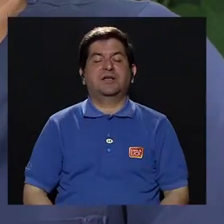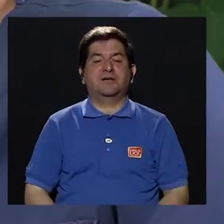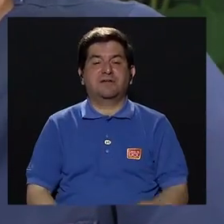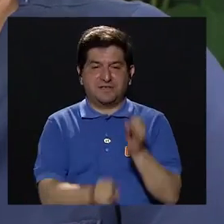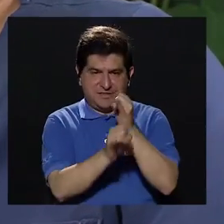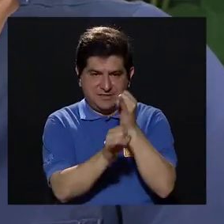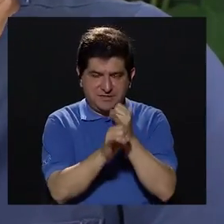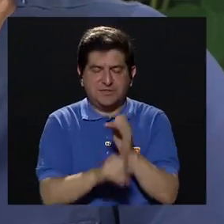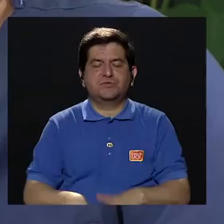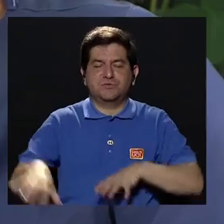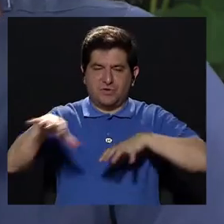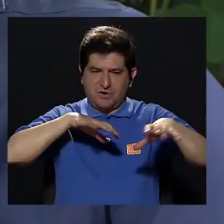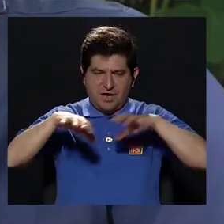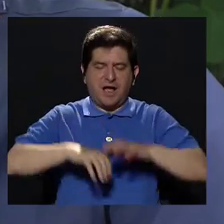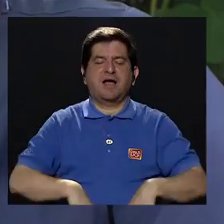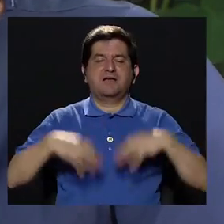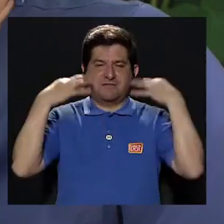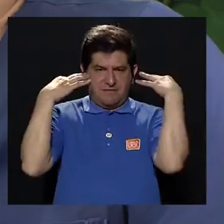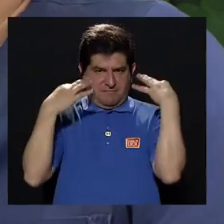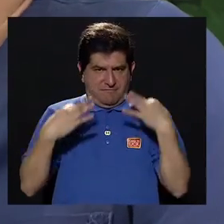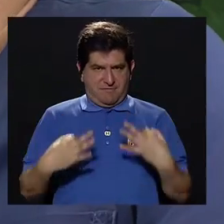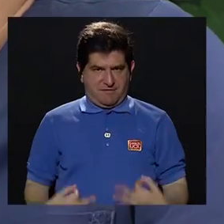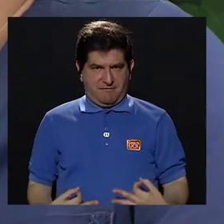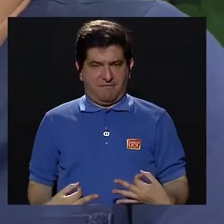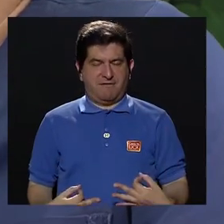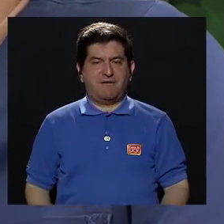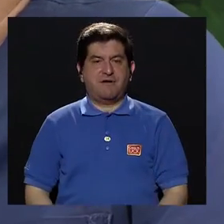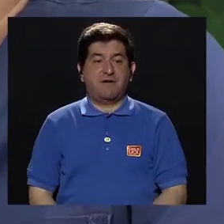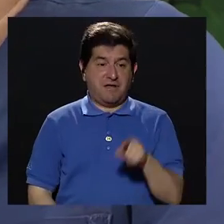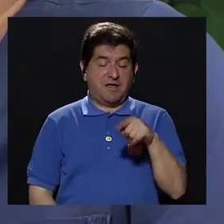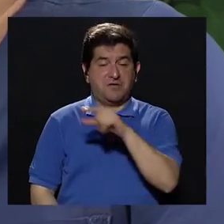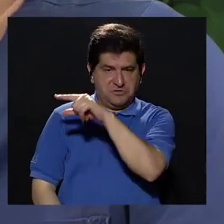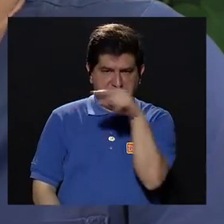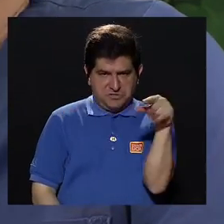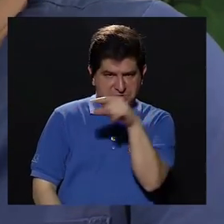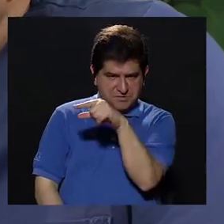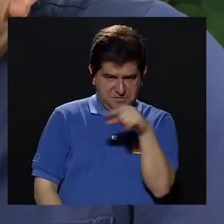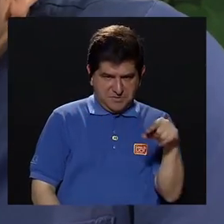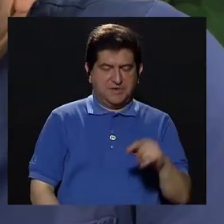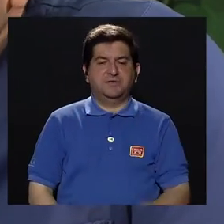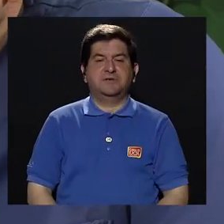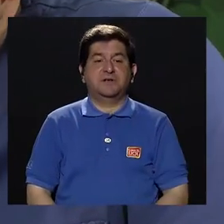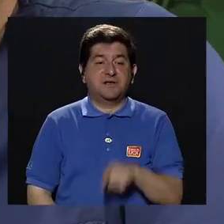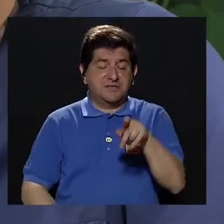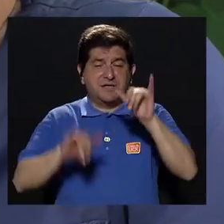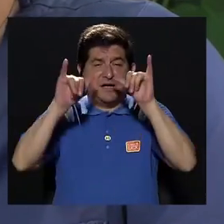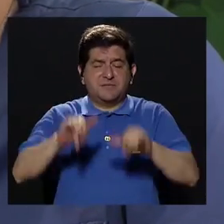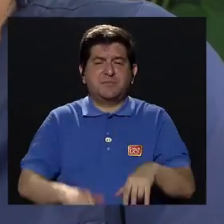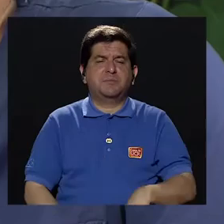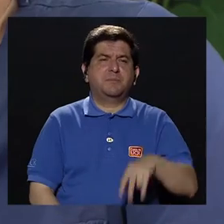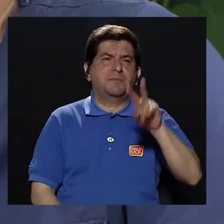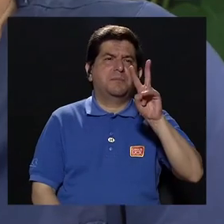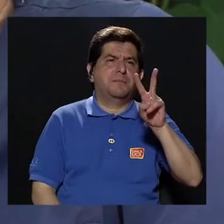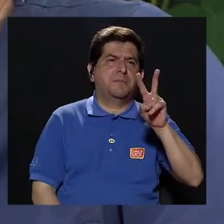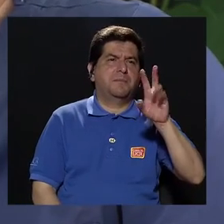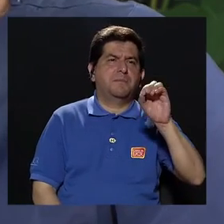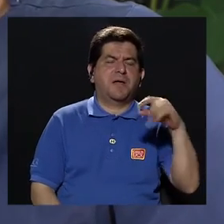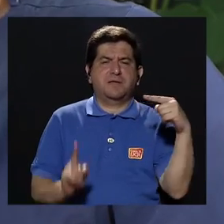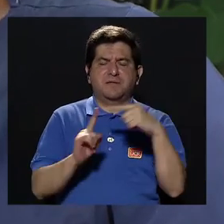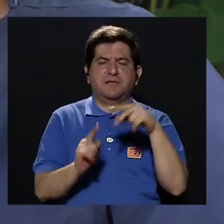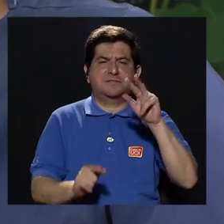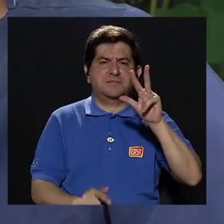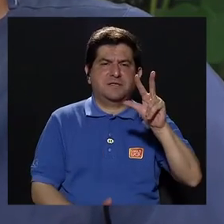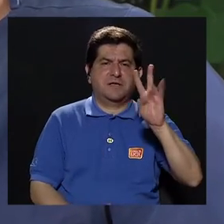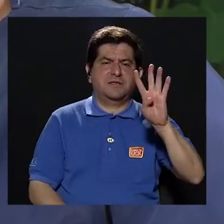a la institución y hacen su ejercicio físico durante la semana. Y ahí están como unas 20 a